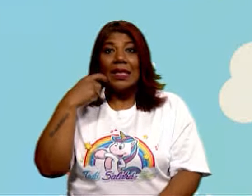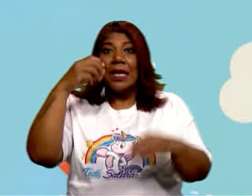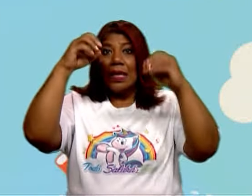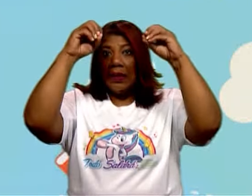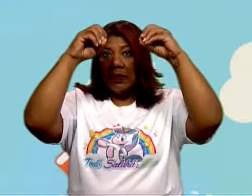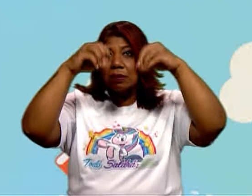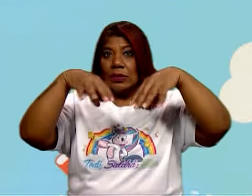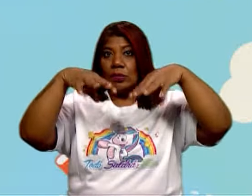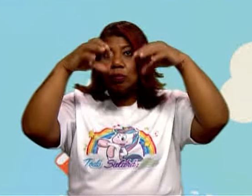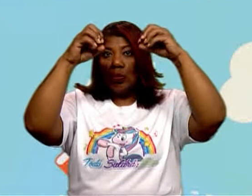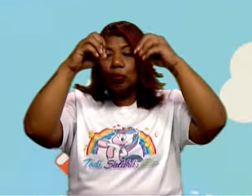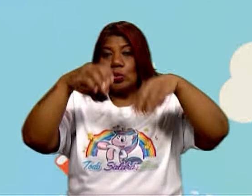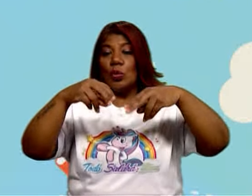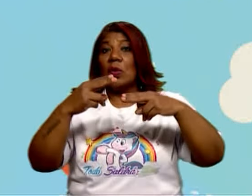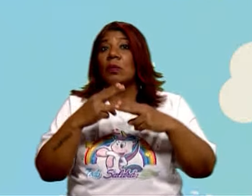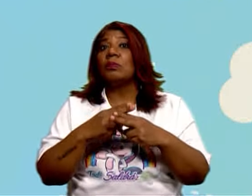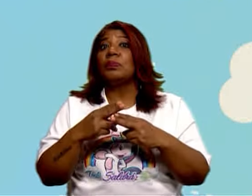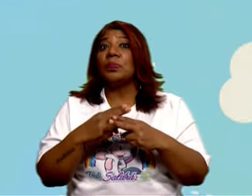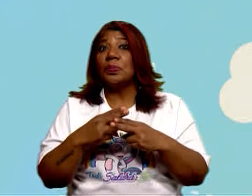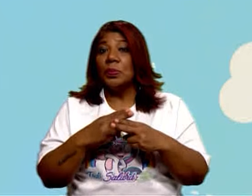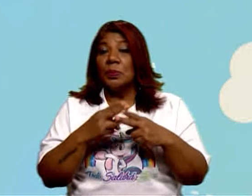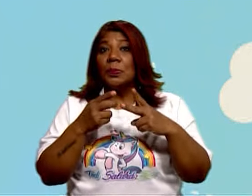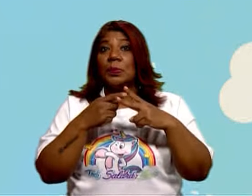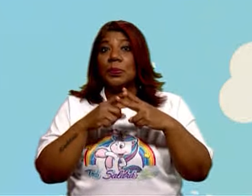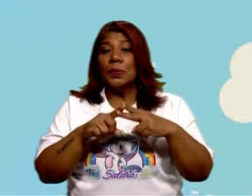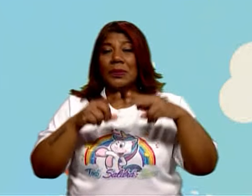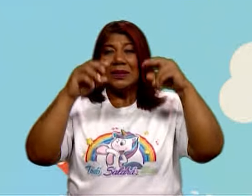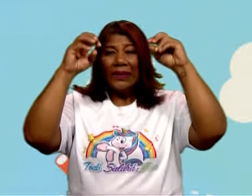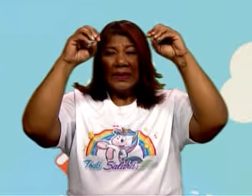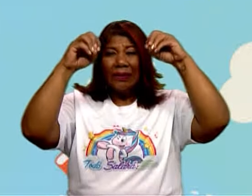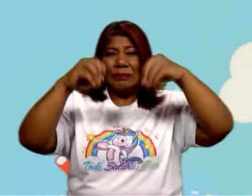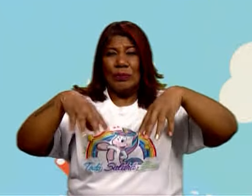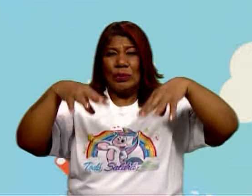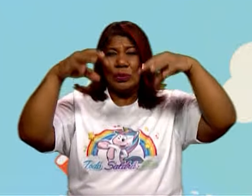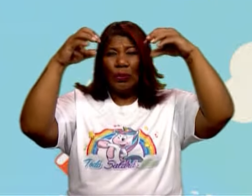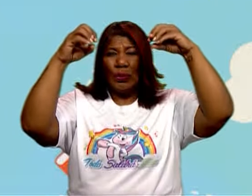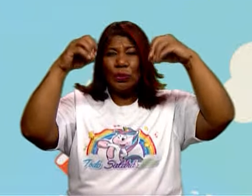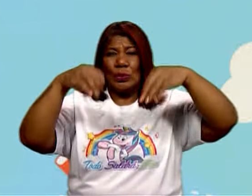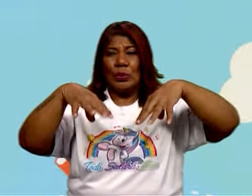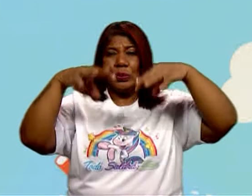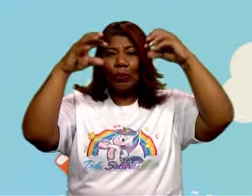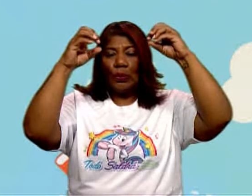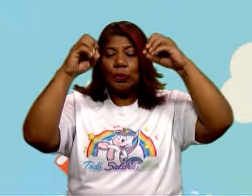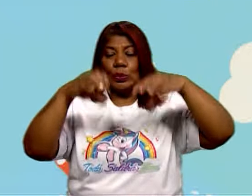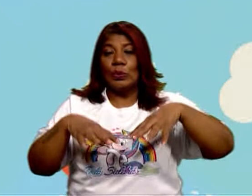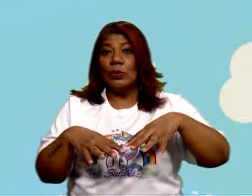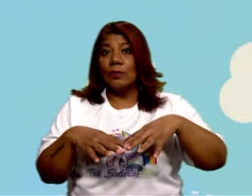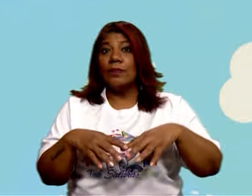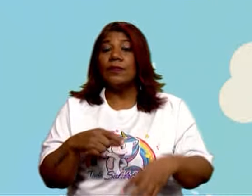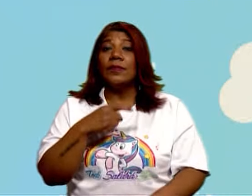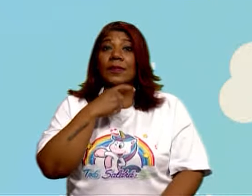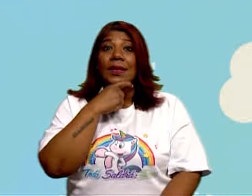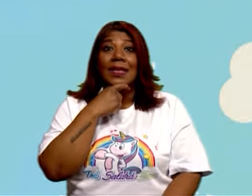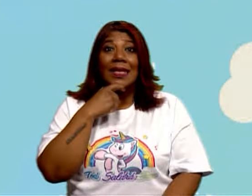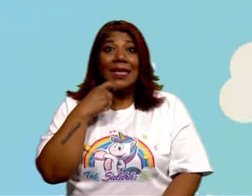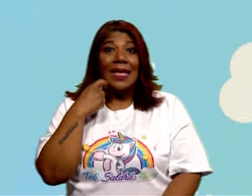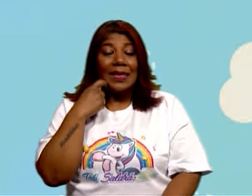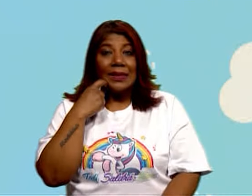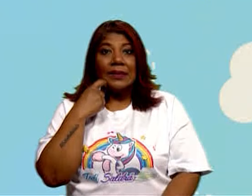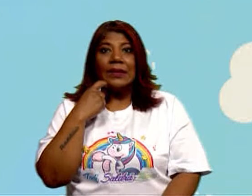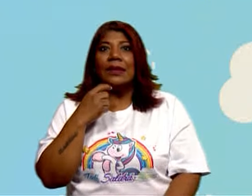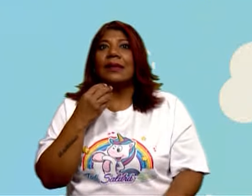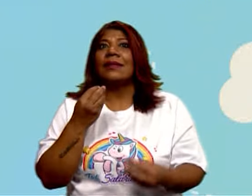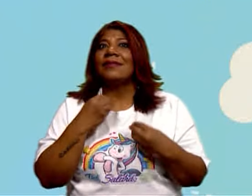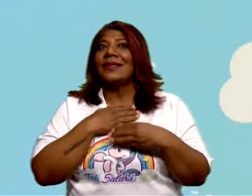cambio hacia la temporada lluviosa. En la temporada seca, nosotros los seres humanos podíamos ir al río, a la